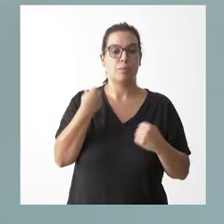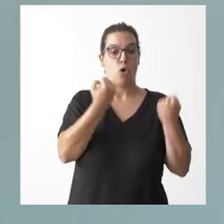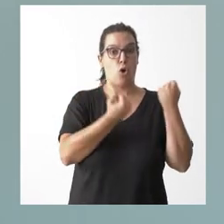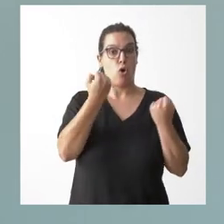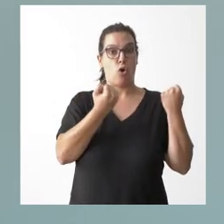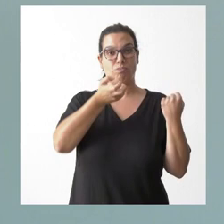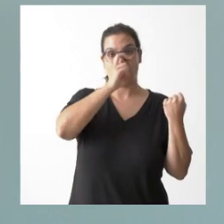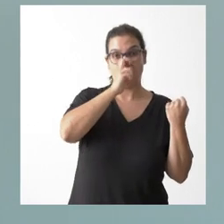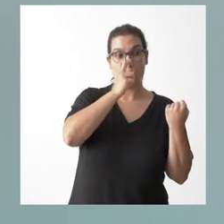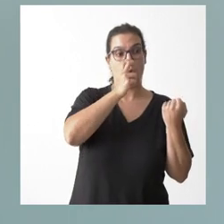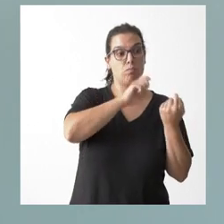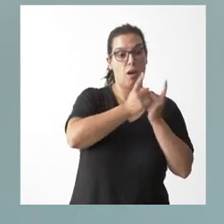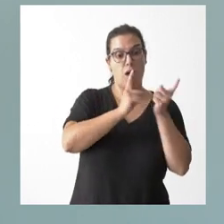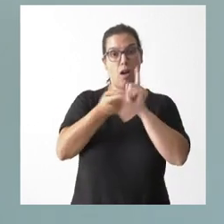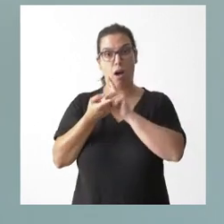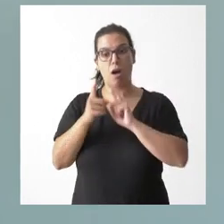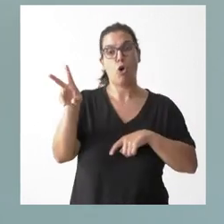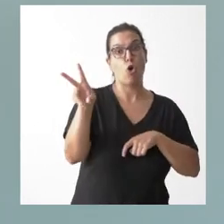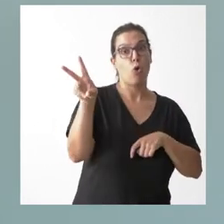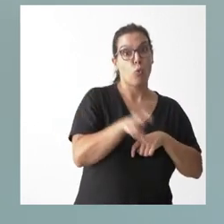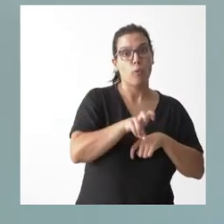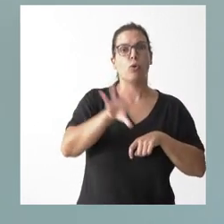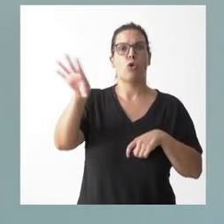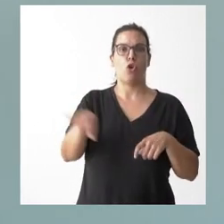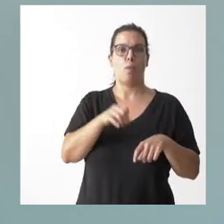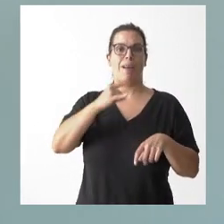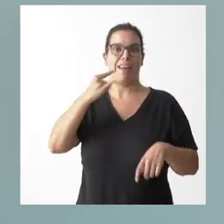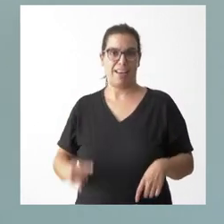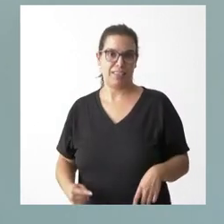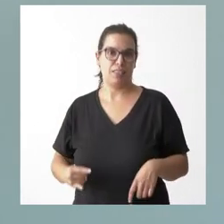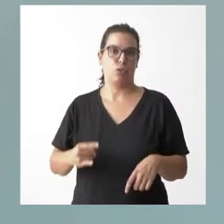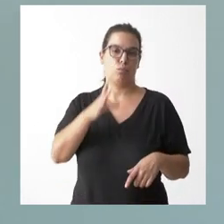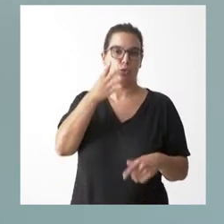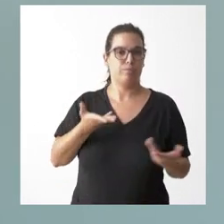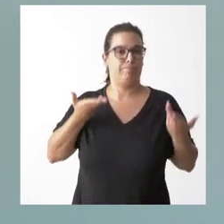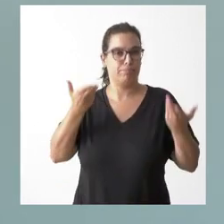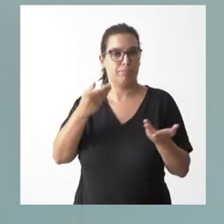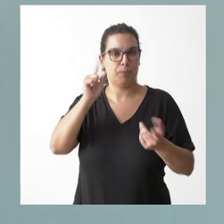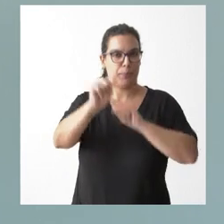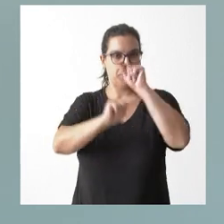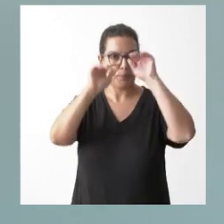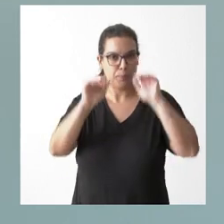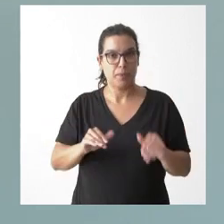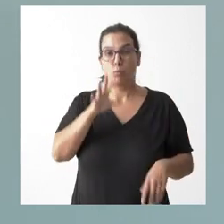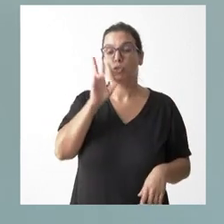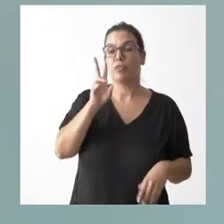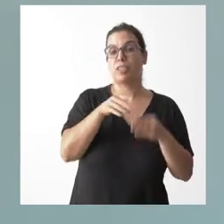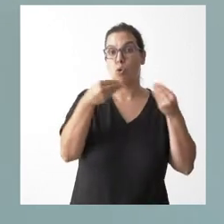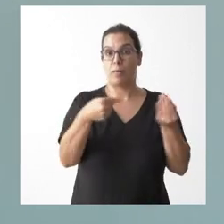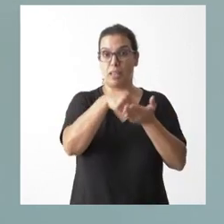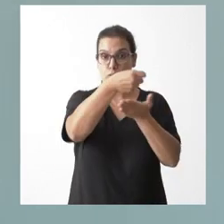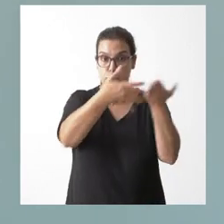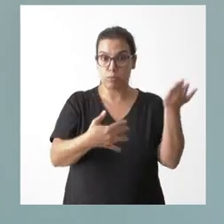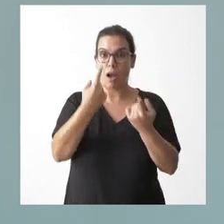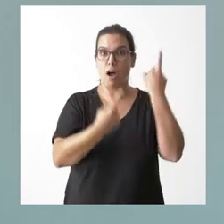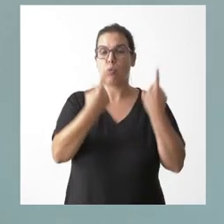disponemos a través de vehículos eléctricos. Tienen ustedes en la documentación que un número de ellos son vehículos turismo